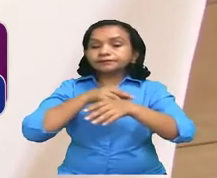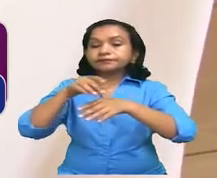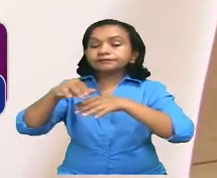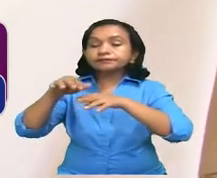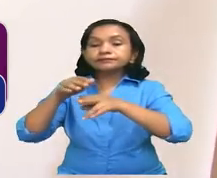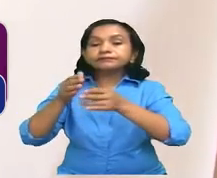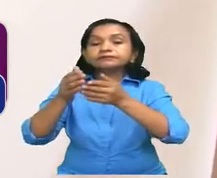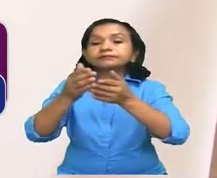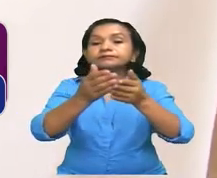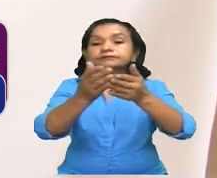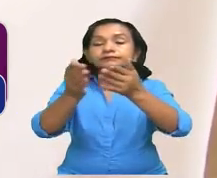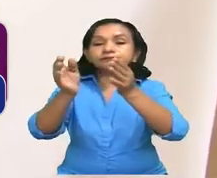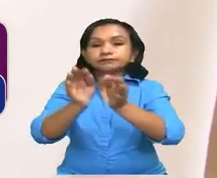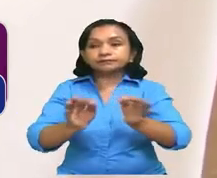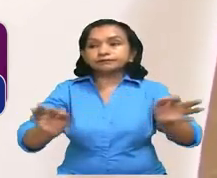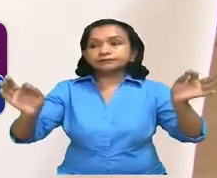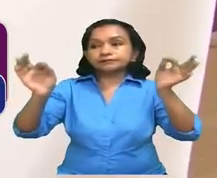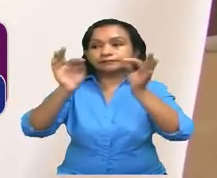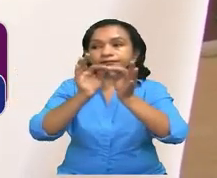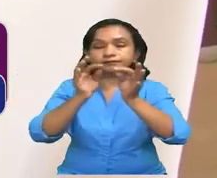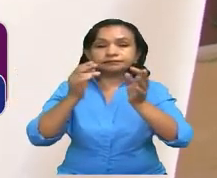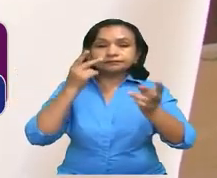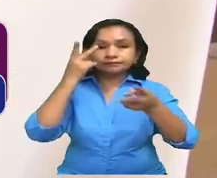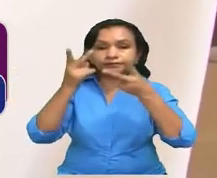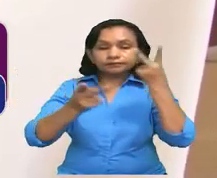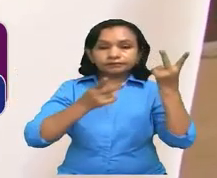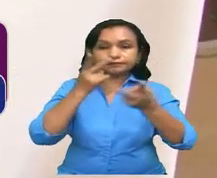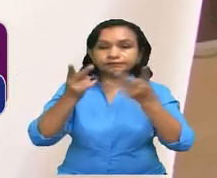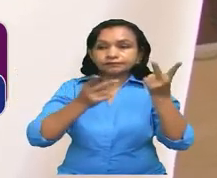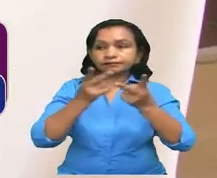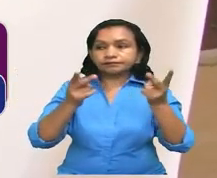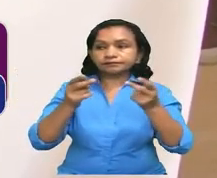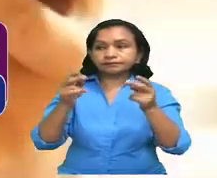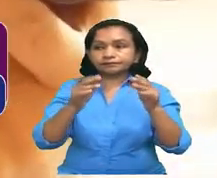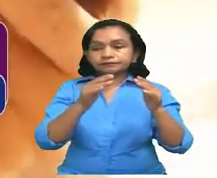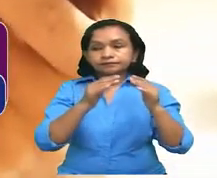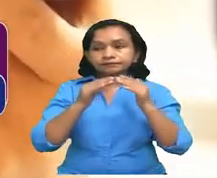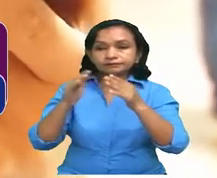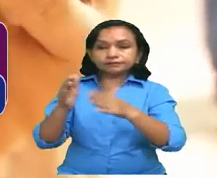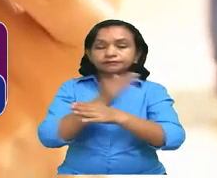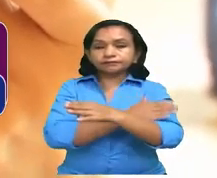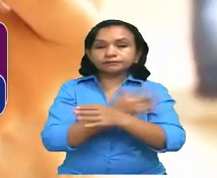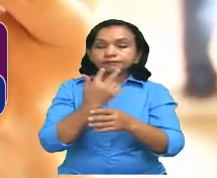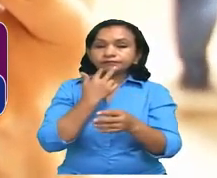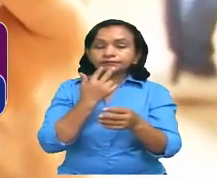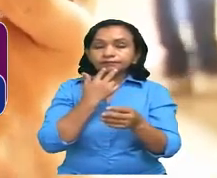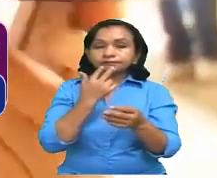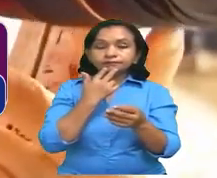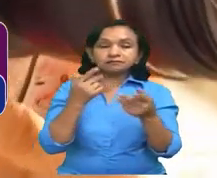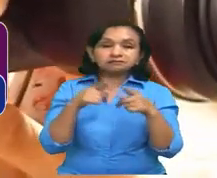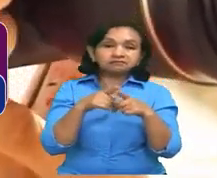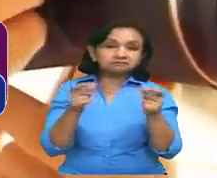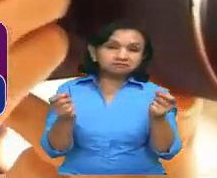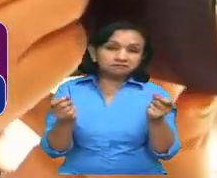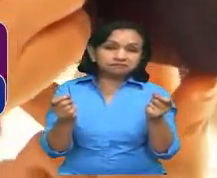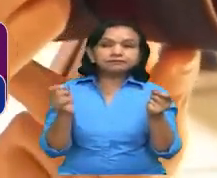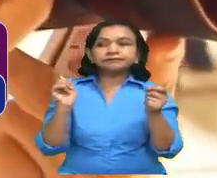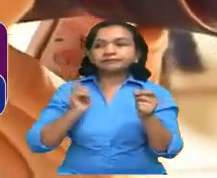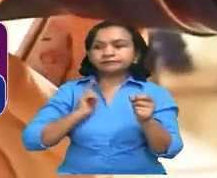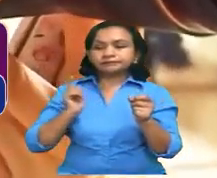donde ellos han venido realizando una inversión que, si bien es cierto, es la empresa portuaria, pero es de cara al turismo. Miles de